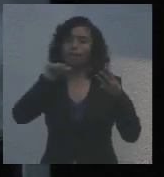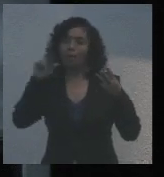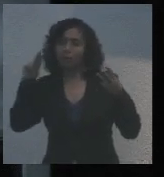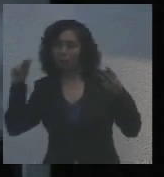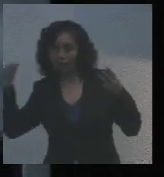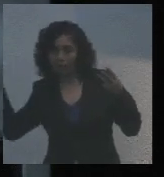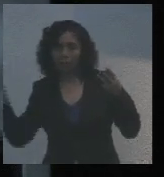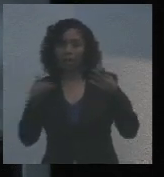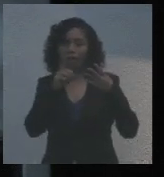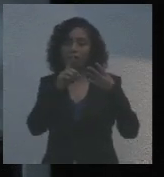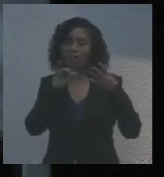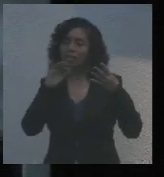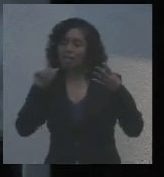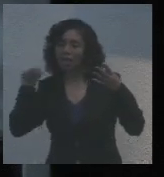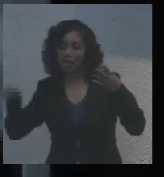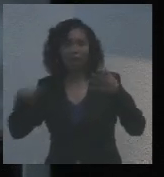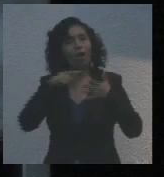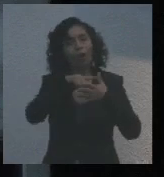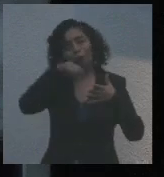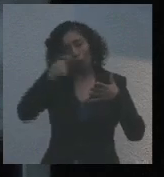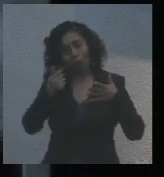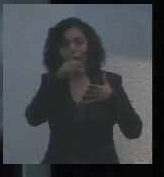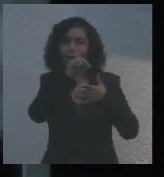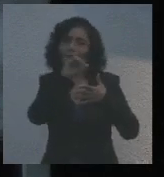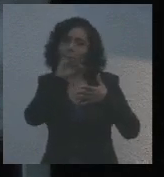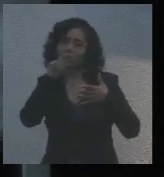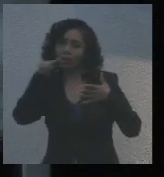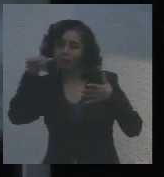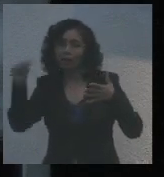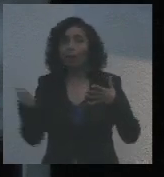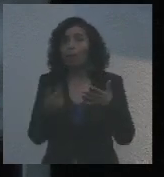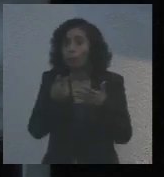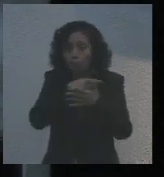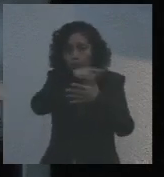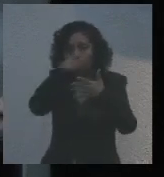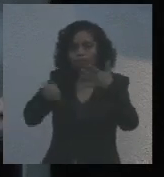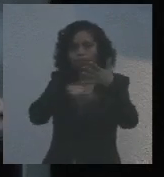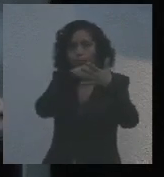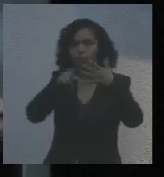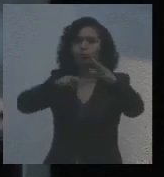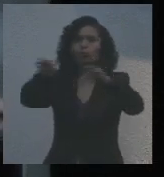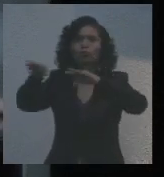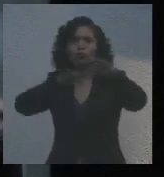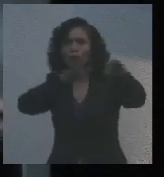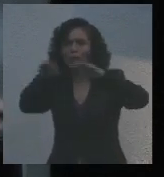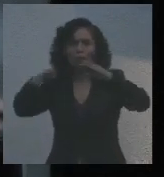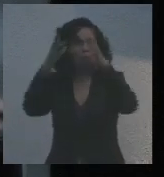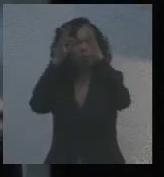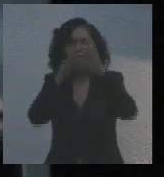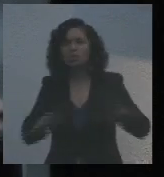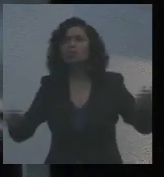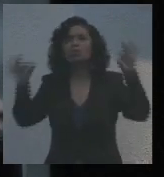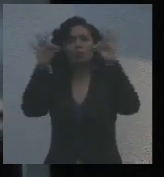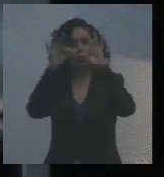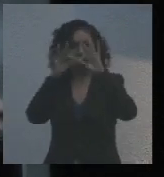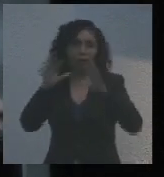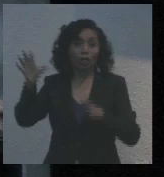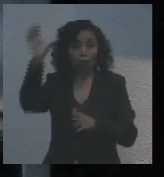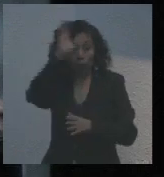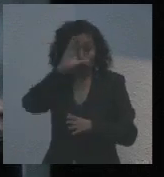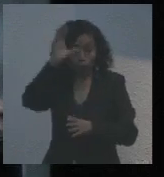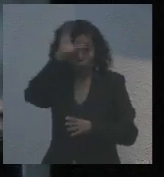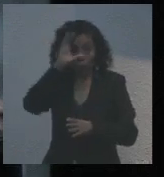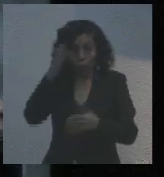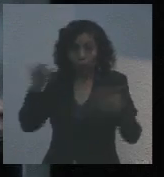a la otra Diana también por toda la importancia del valor y transmisión cultural que han